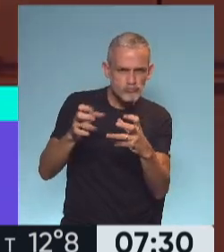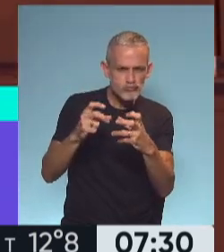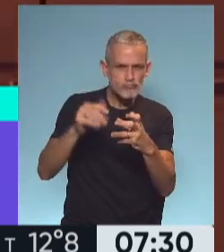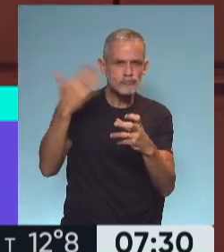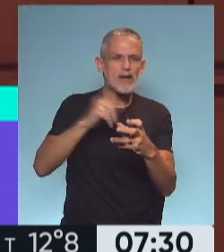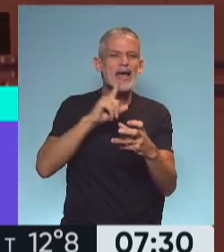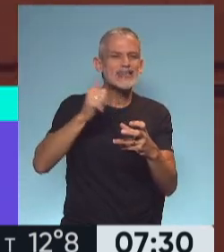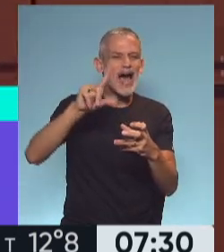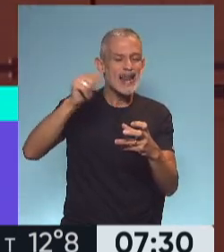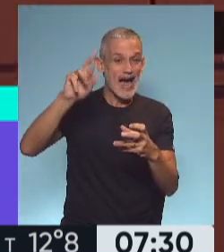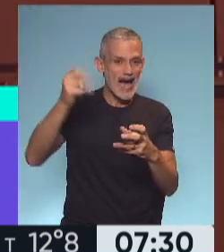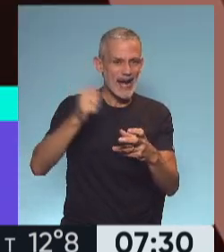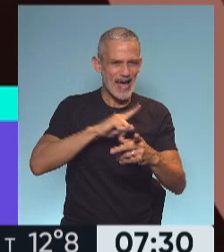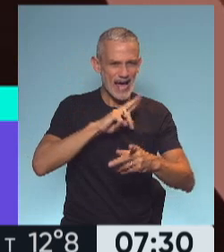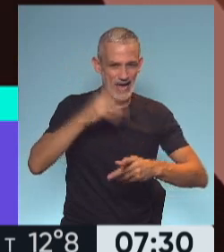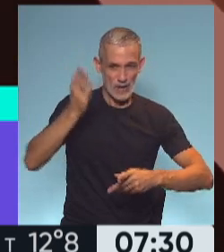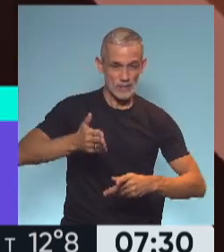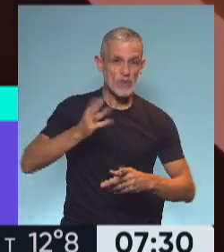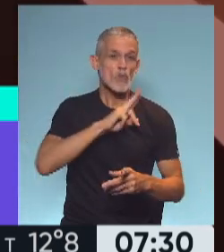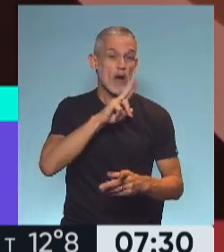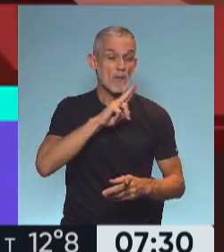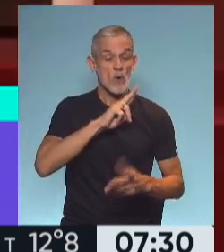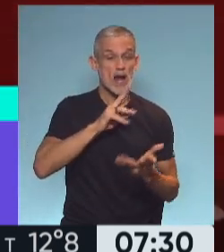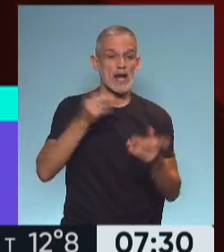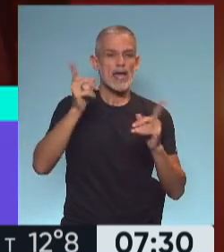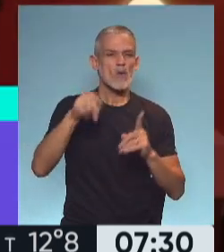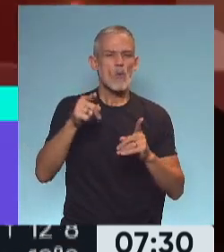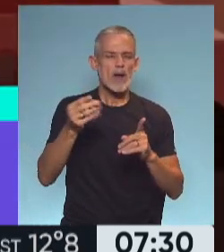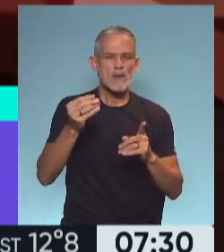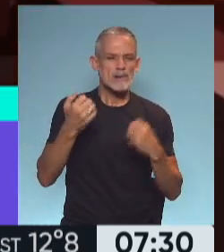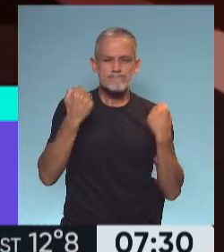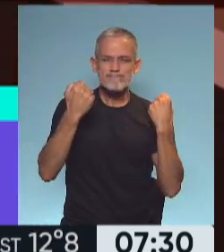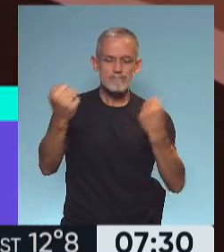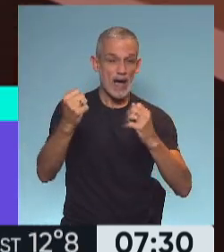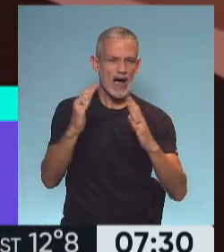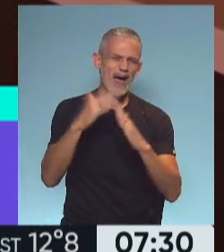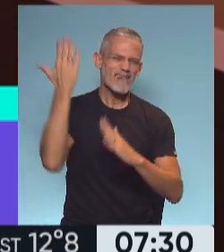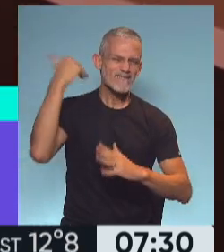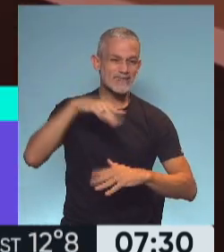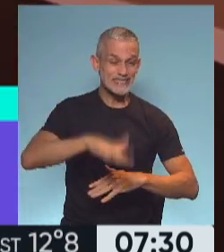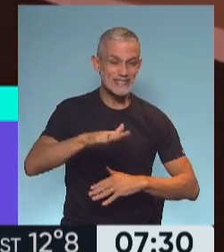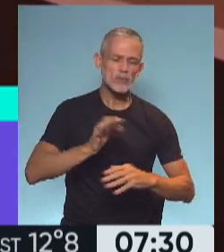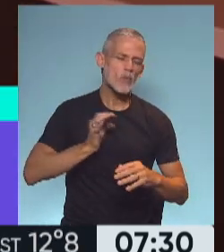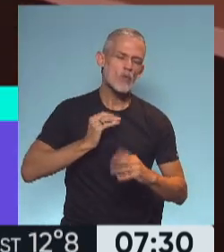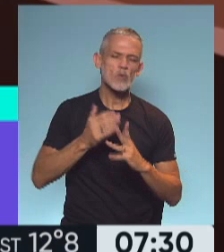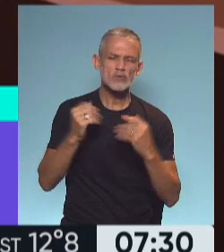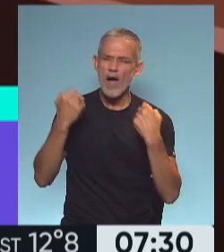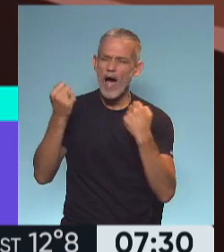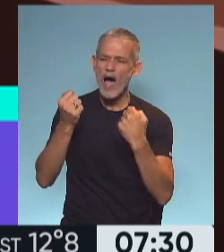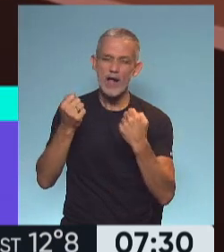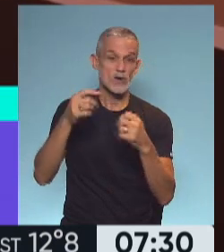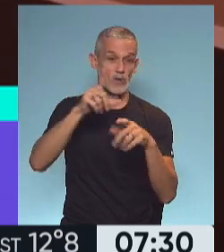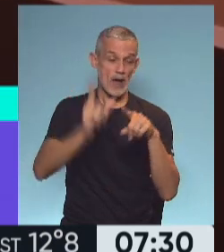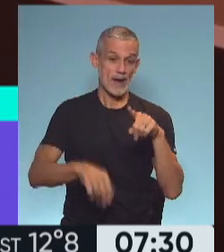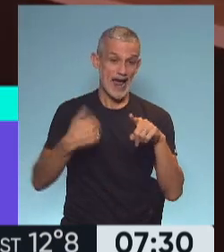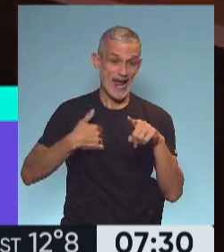Talara. Talara narra la historia de una mujer que vuelve hacia la casa de su infancia después de muchos años, en el sur